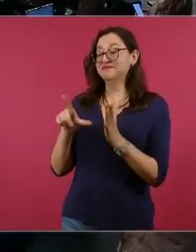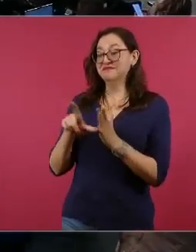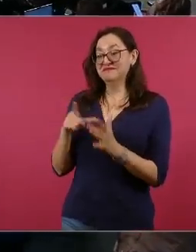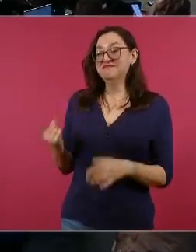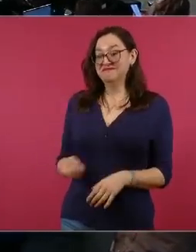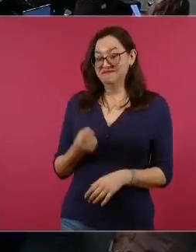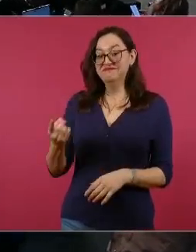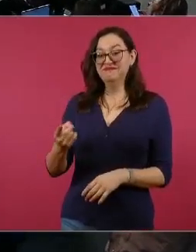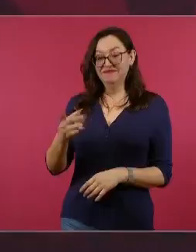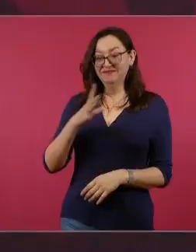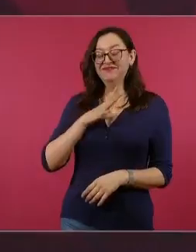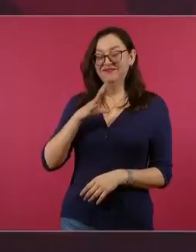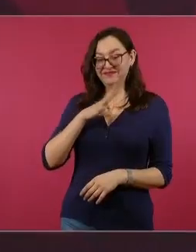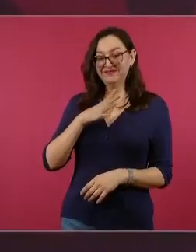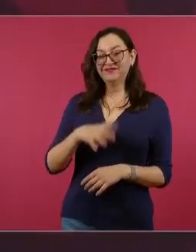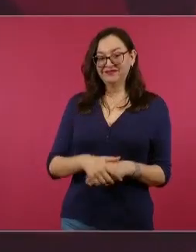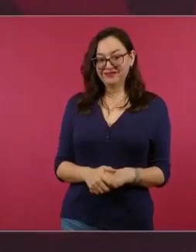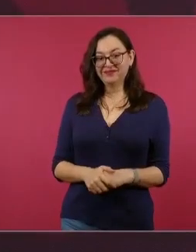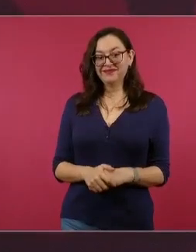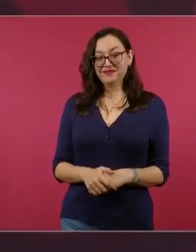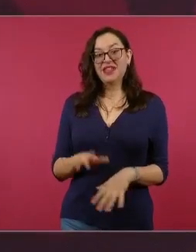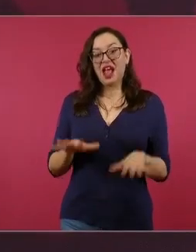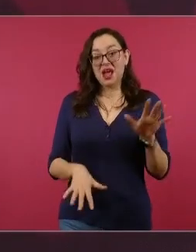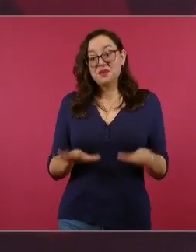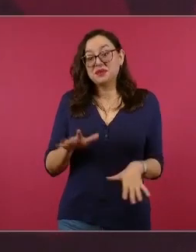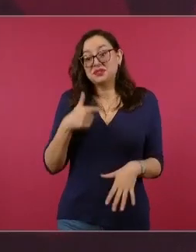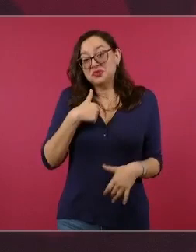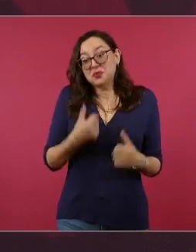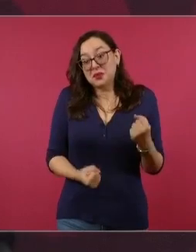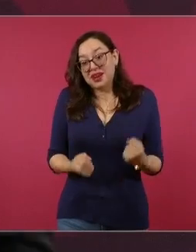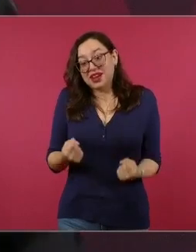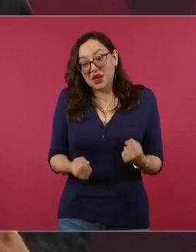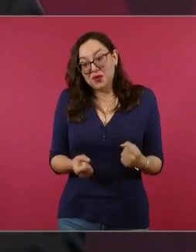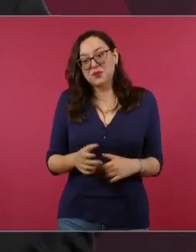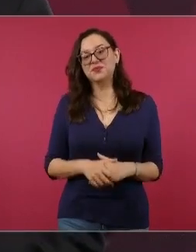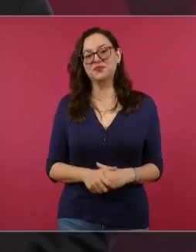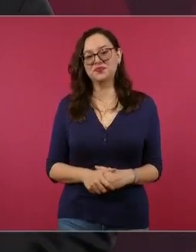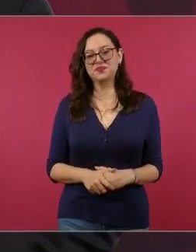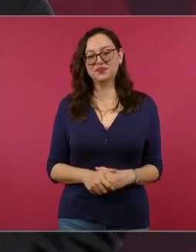sí, porque cuando manejo…